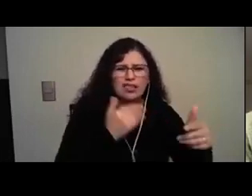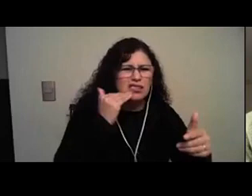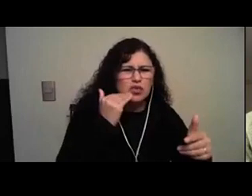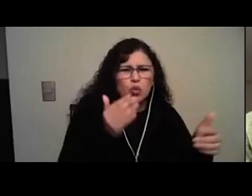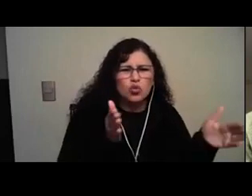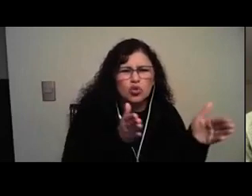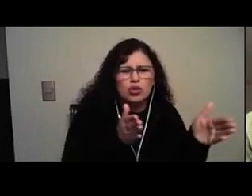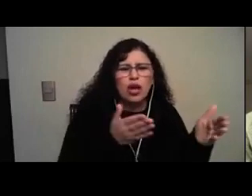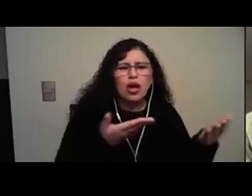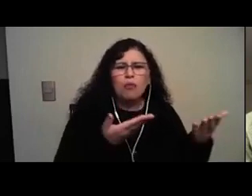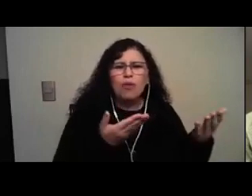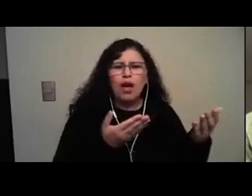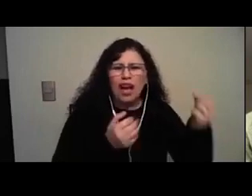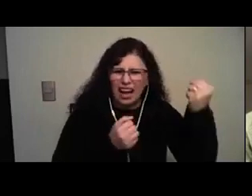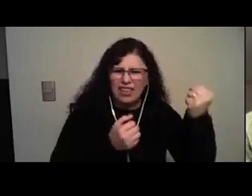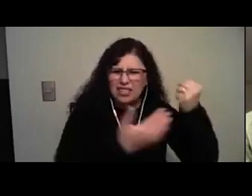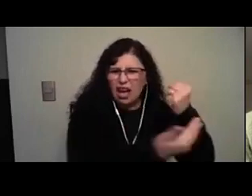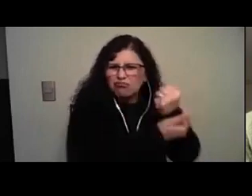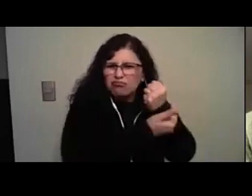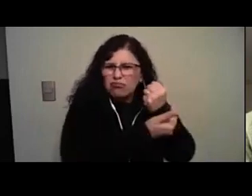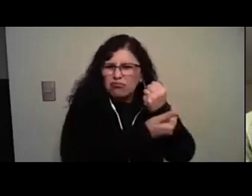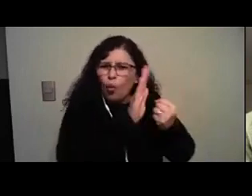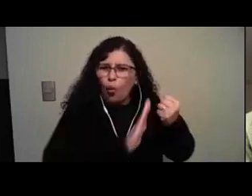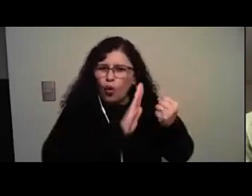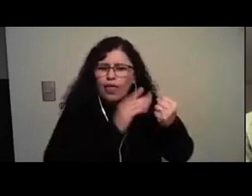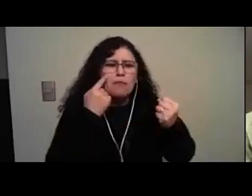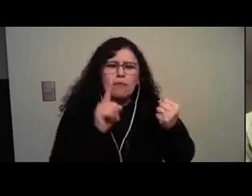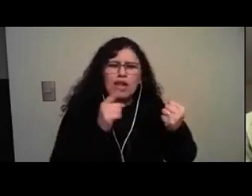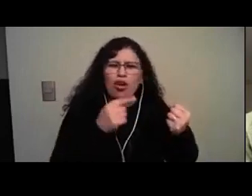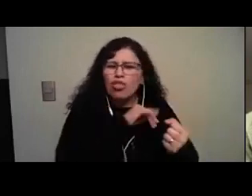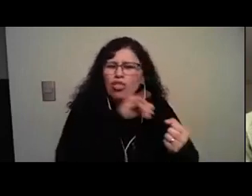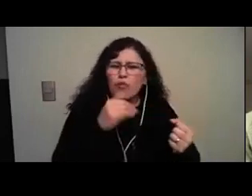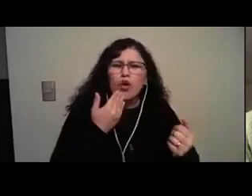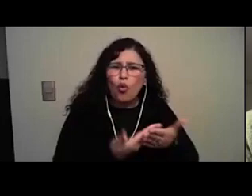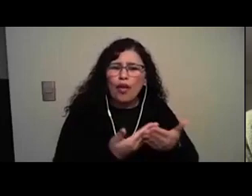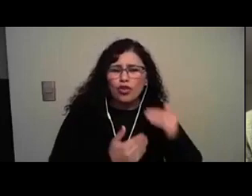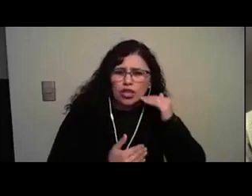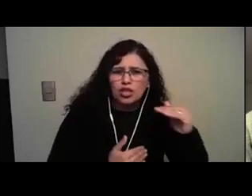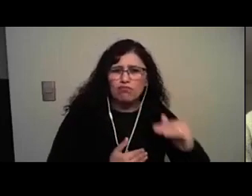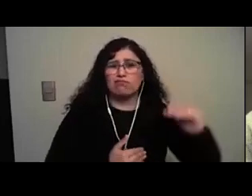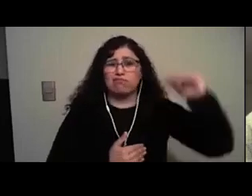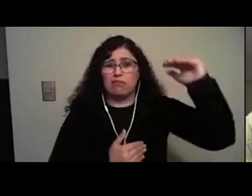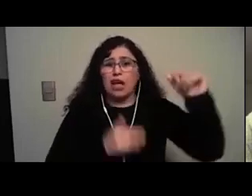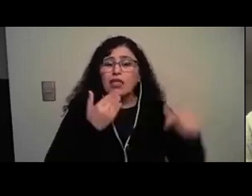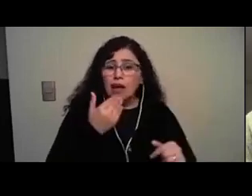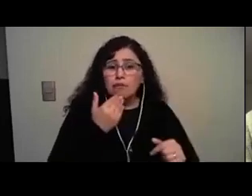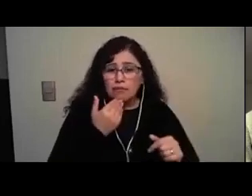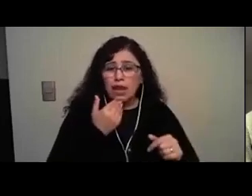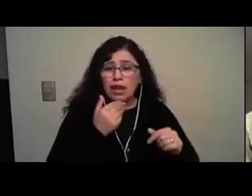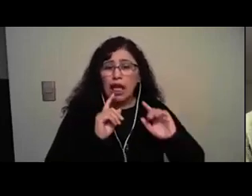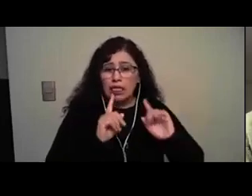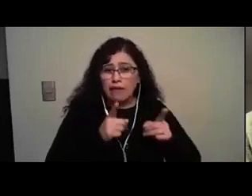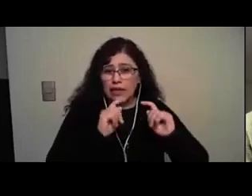la cabeza, pero a medida que van creciendo, igual se implementa esta medida que usted nos mostró. O hasta Sí, que ya como que a uno se